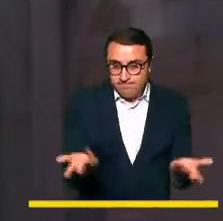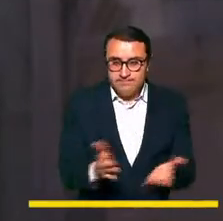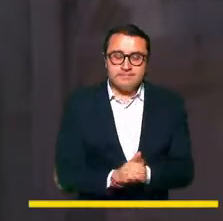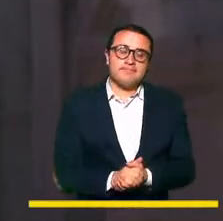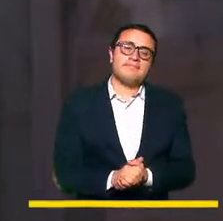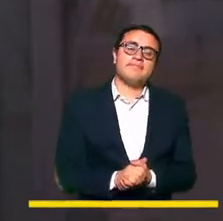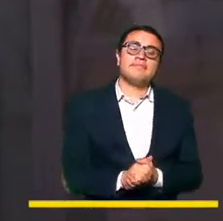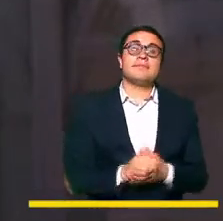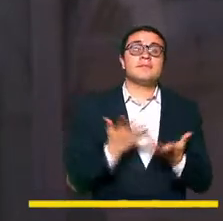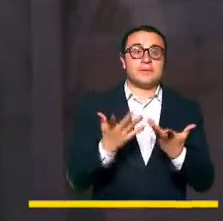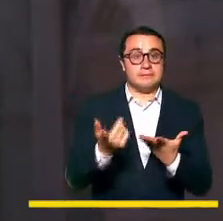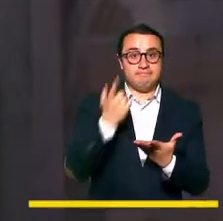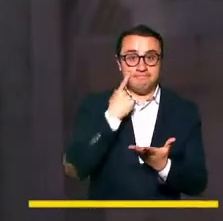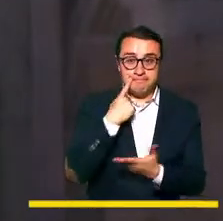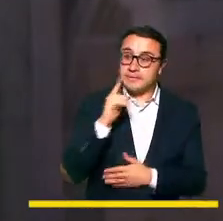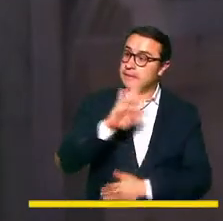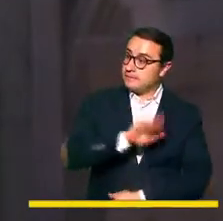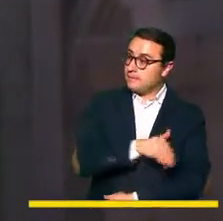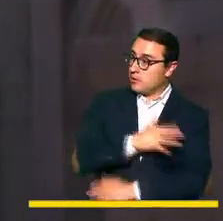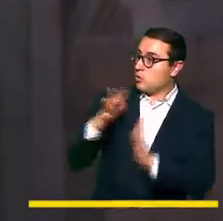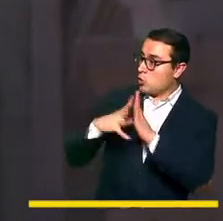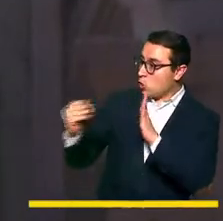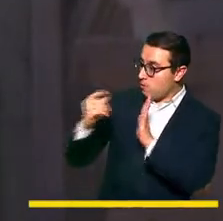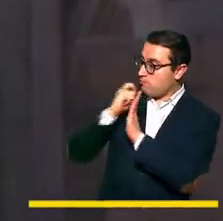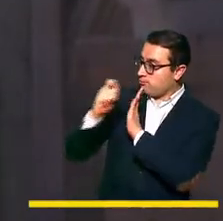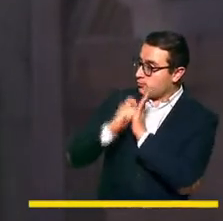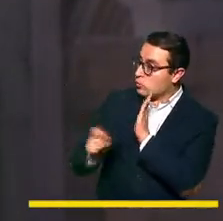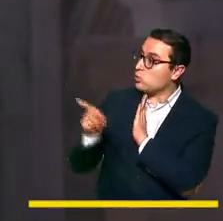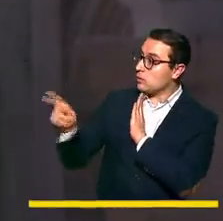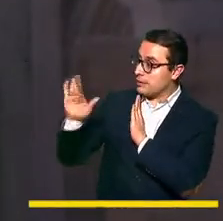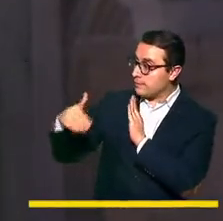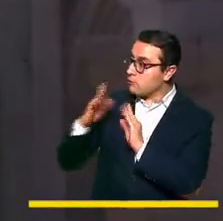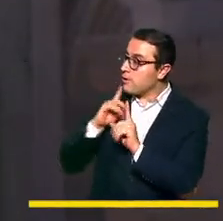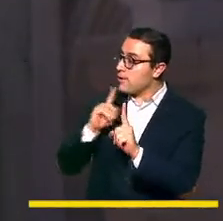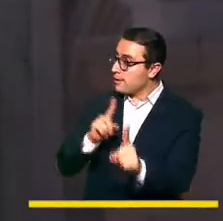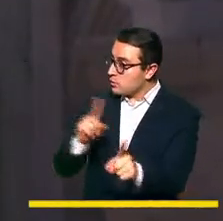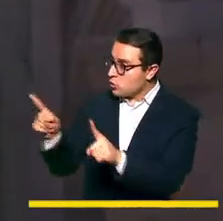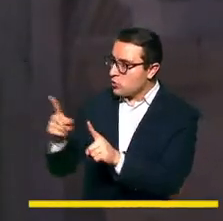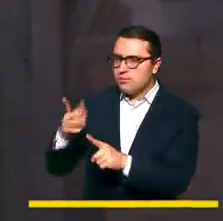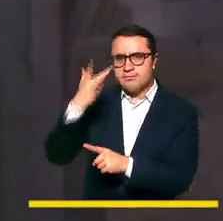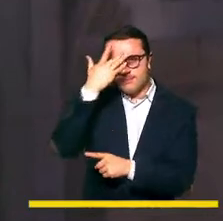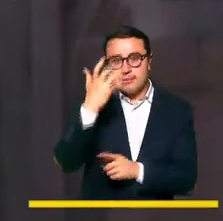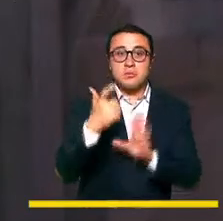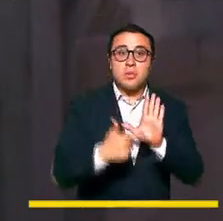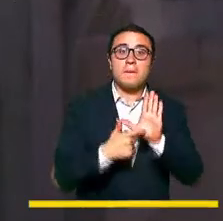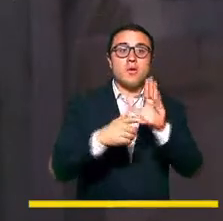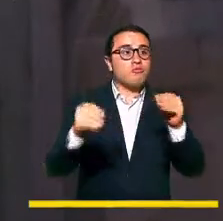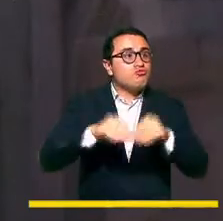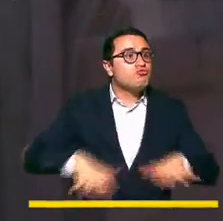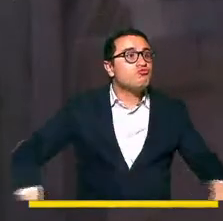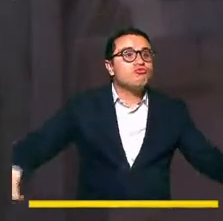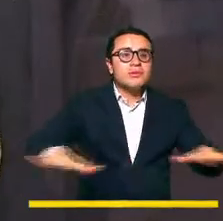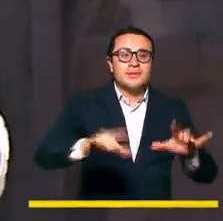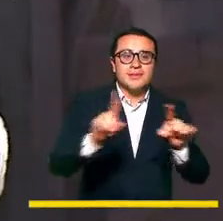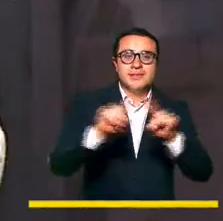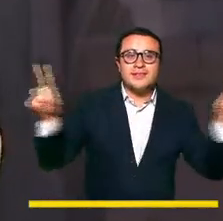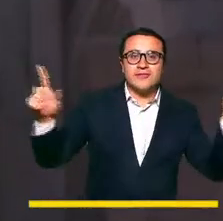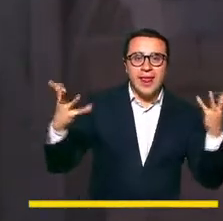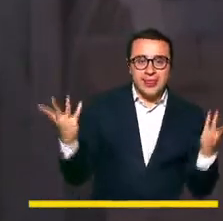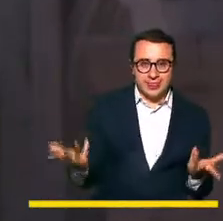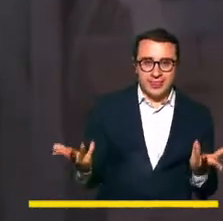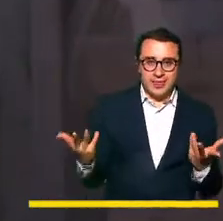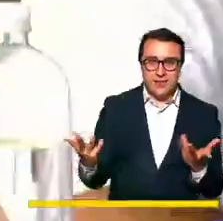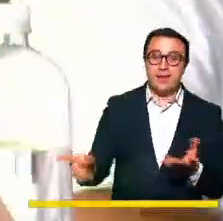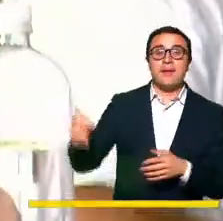Entonces, tomemos nota, ministro, ahora va a hablar usted, porque aquí le mostraron un paisaje diferente de lo que debería ser